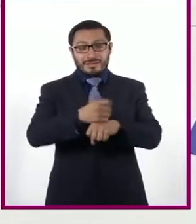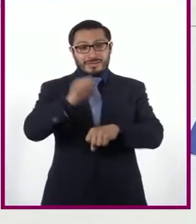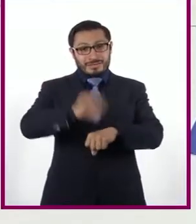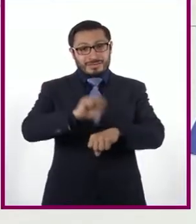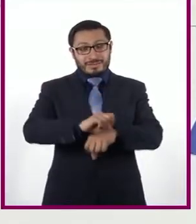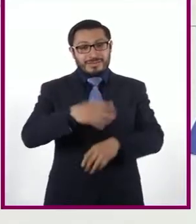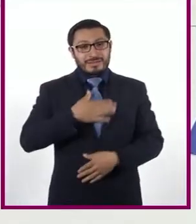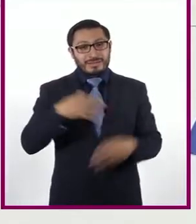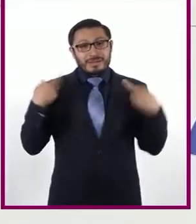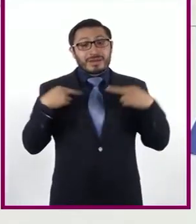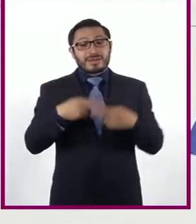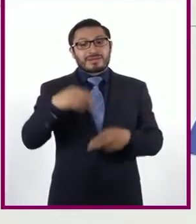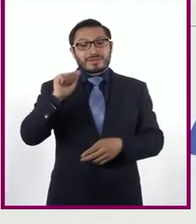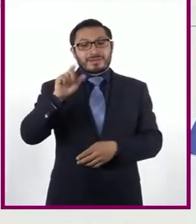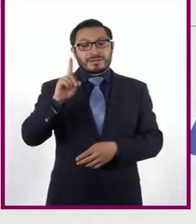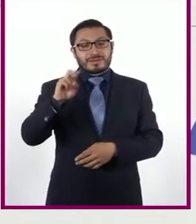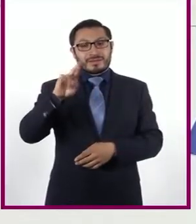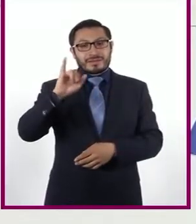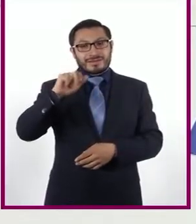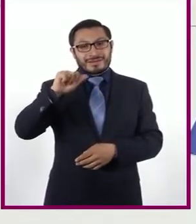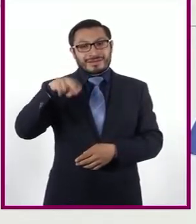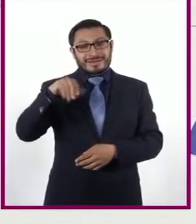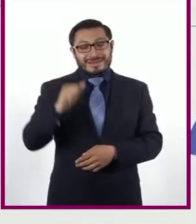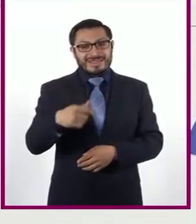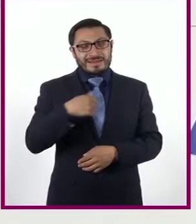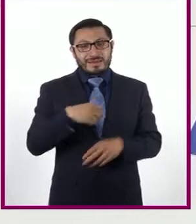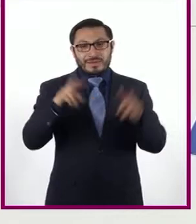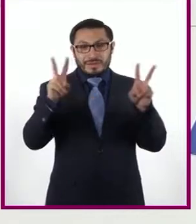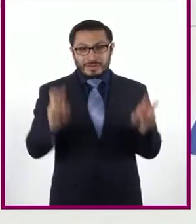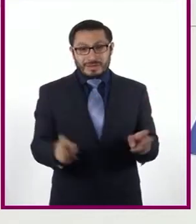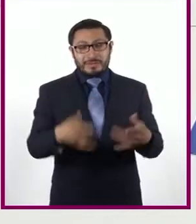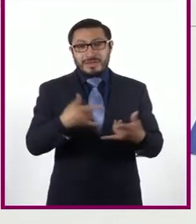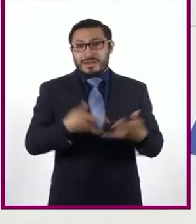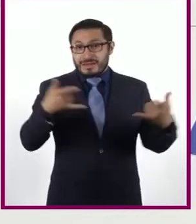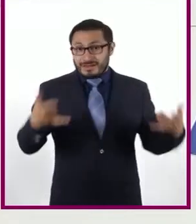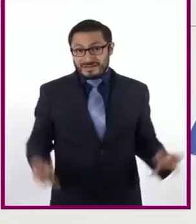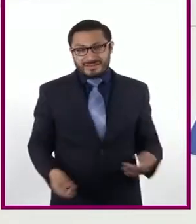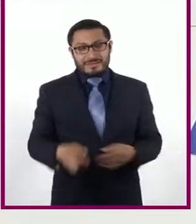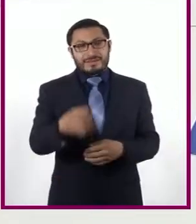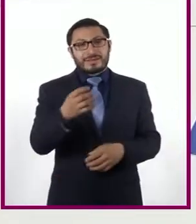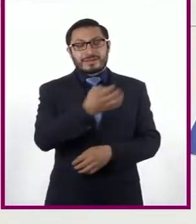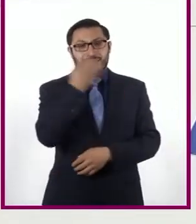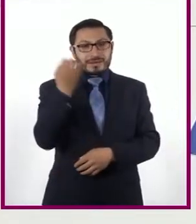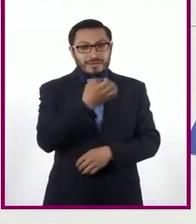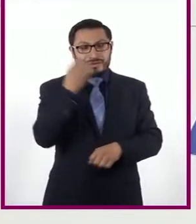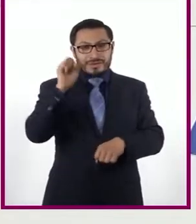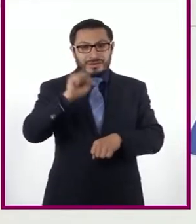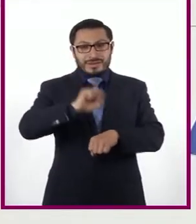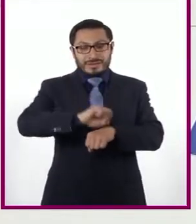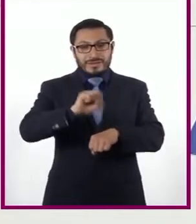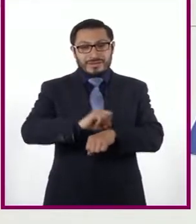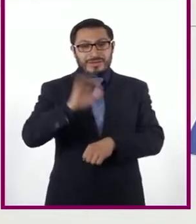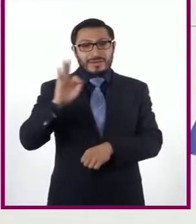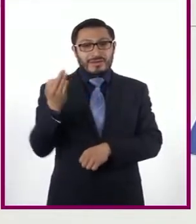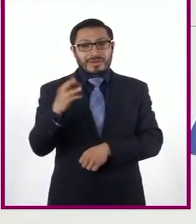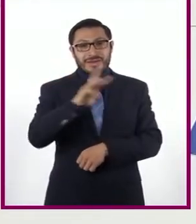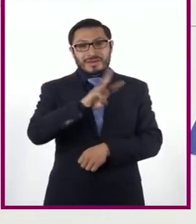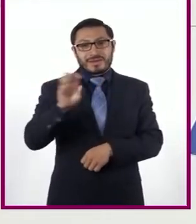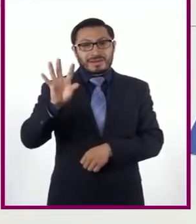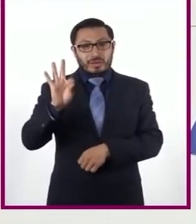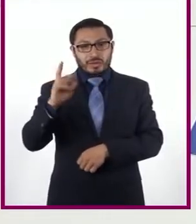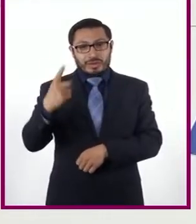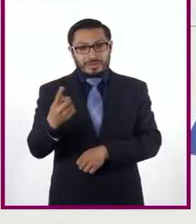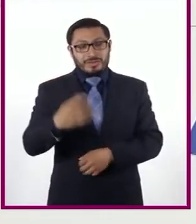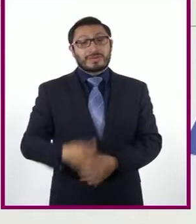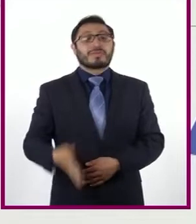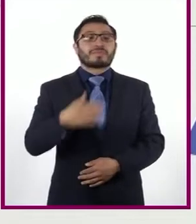profesora Adriana Zarco Ramírez e imparto la asignatura de Historia en la Escuela Secundaria Federal 341.